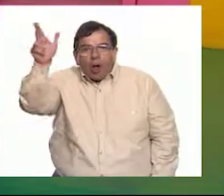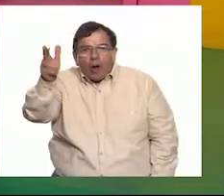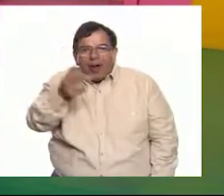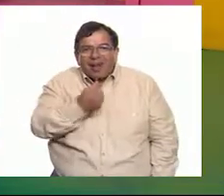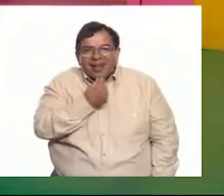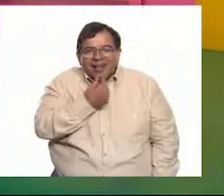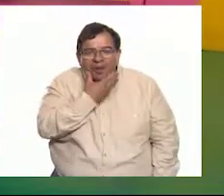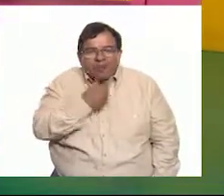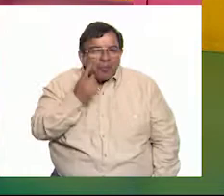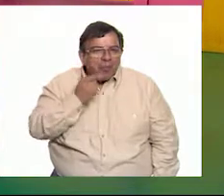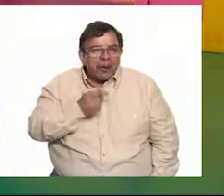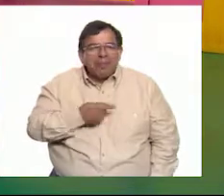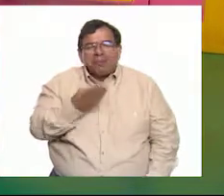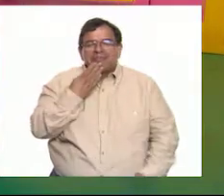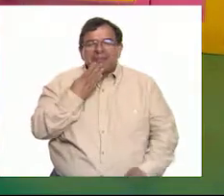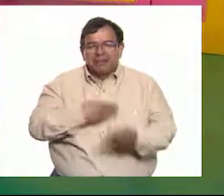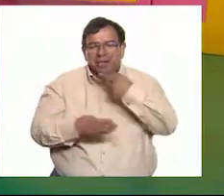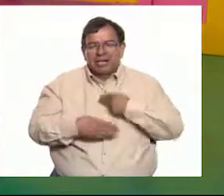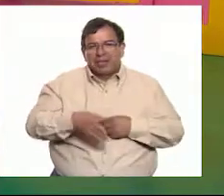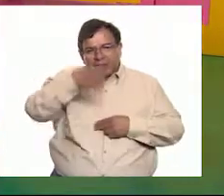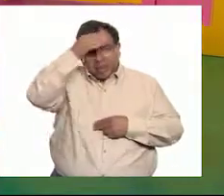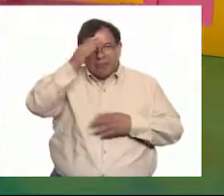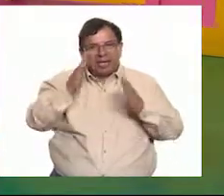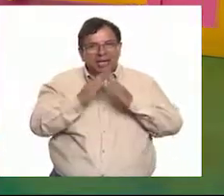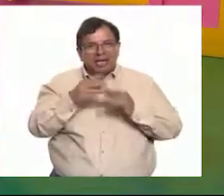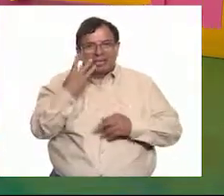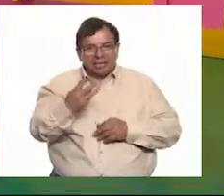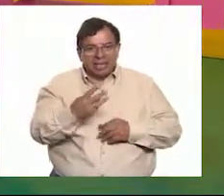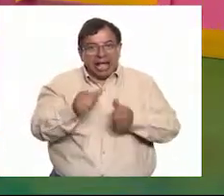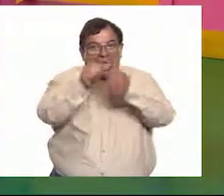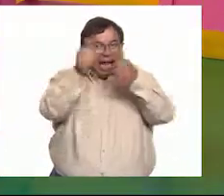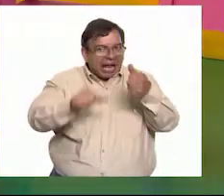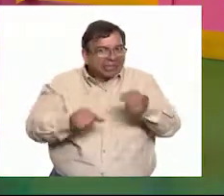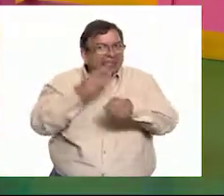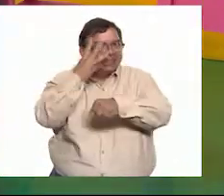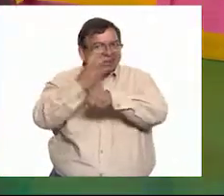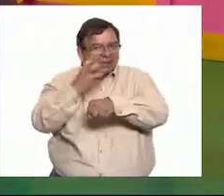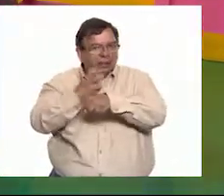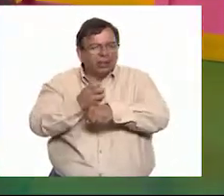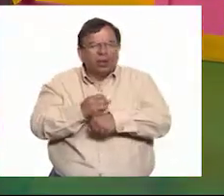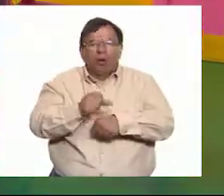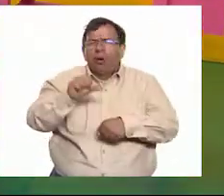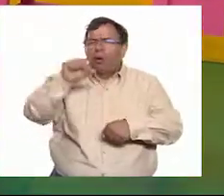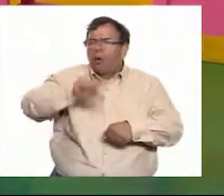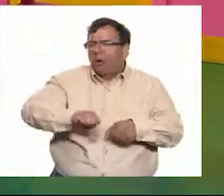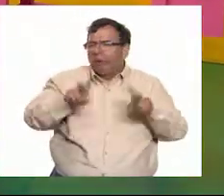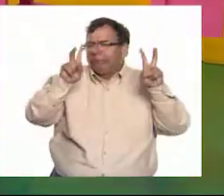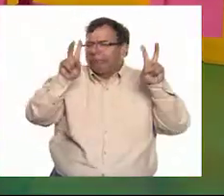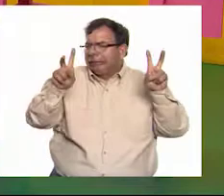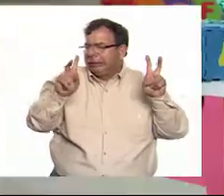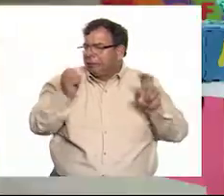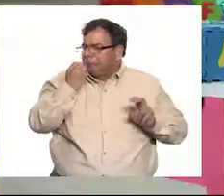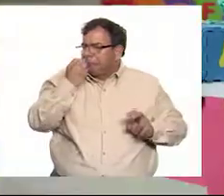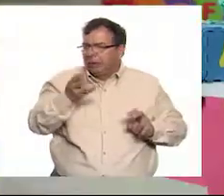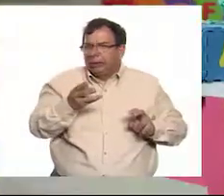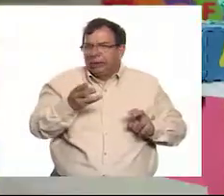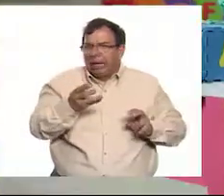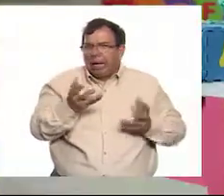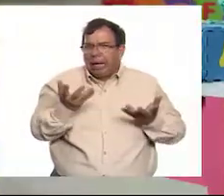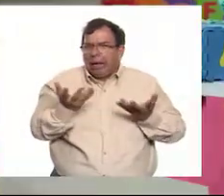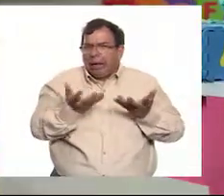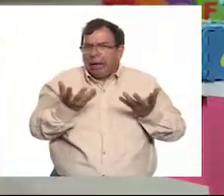niños, ¿cómo están? Bienvenidos a Aprende en Casa 3, a su asignatura de artes de tercero. El día de hoy tenemos un tema muy bueno, que es